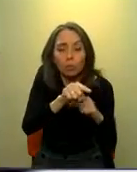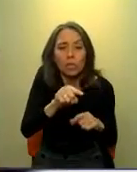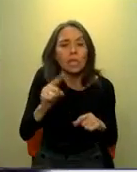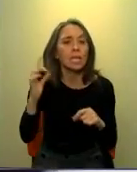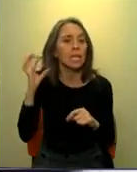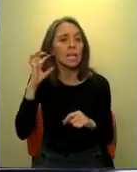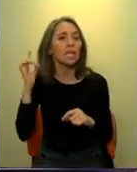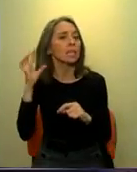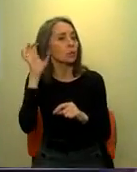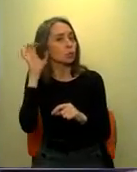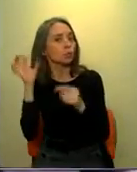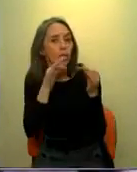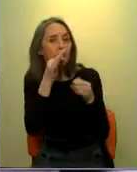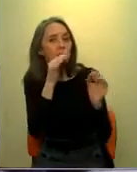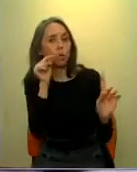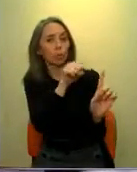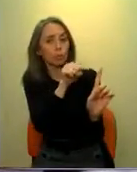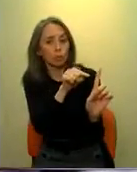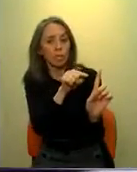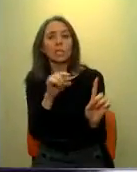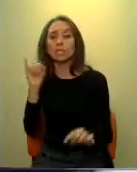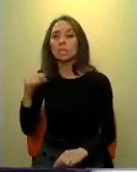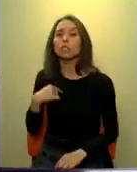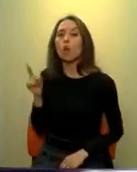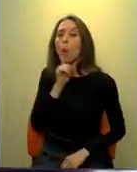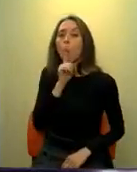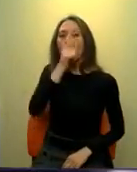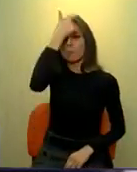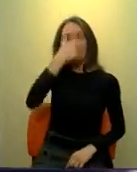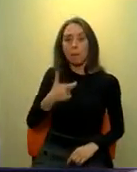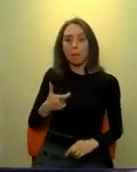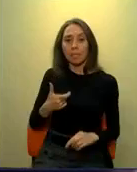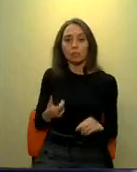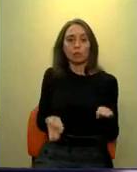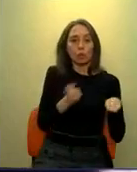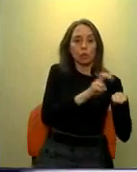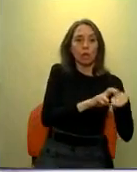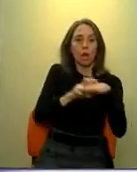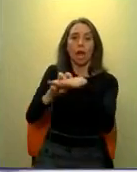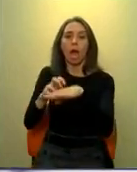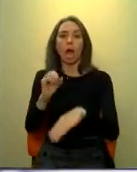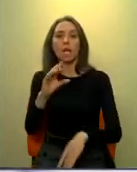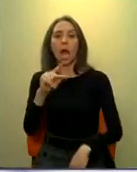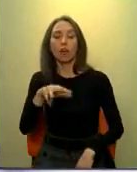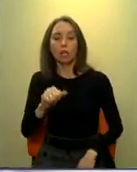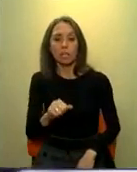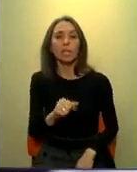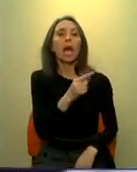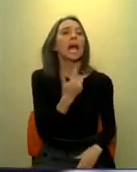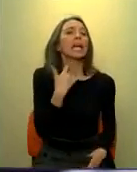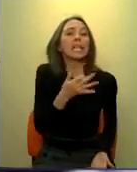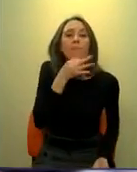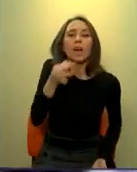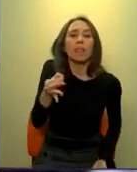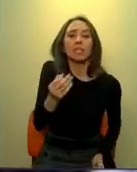lo apuntan, ¿no? Sí, por ser la última persona que traslada a Carolina. Sí. ¿Y qué tiene para decir frente a